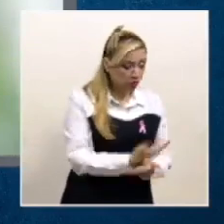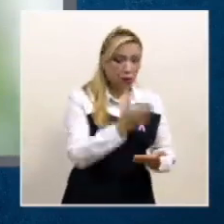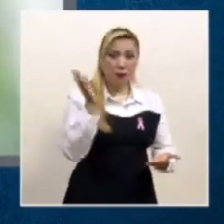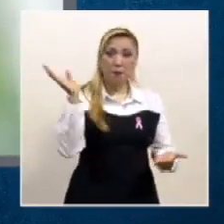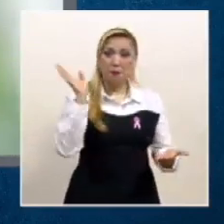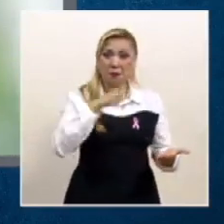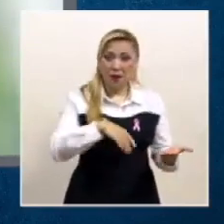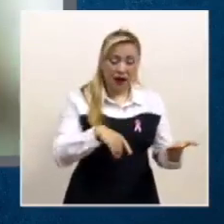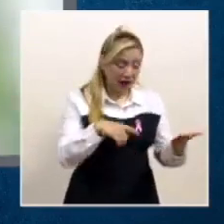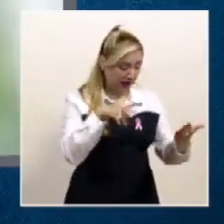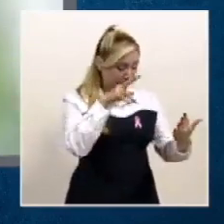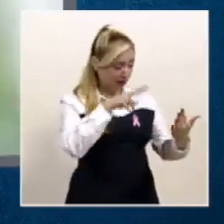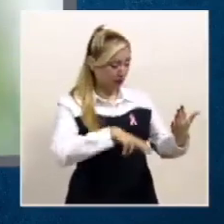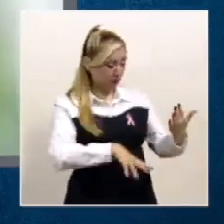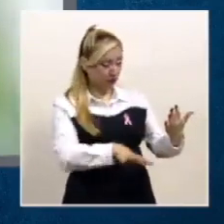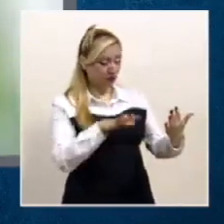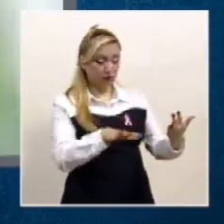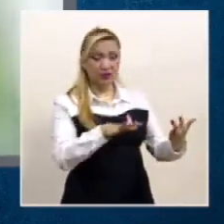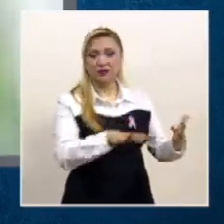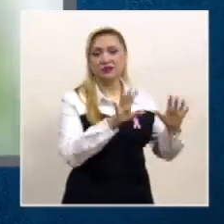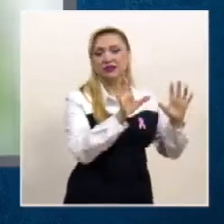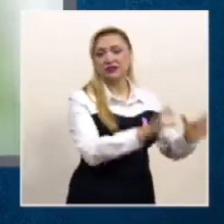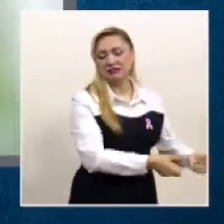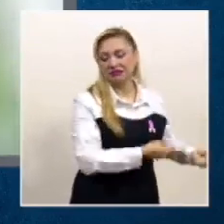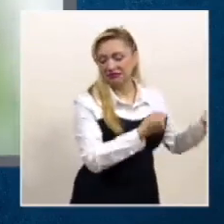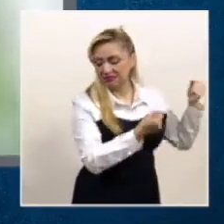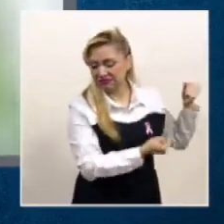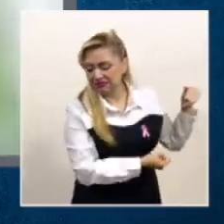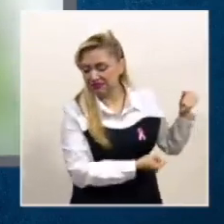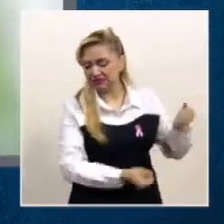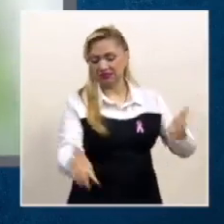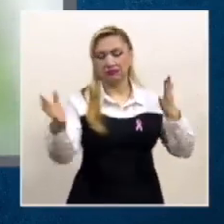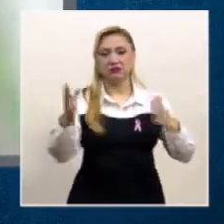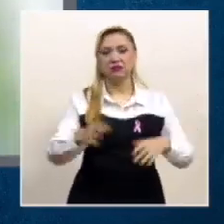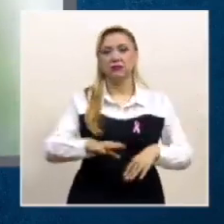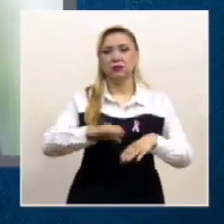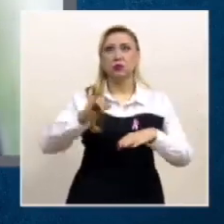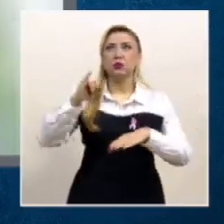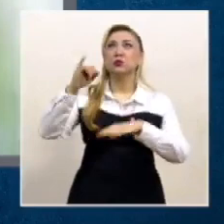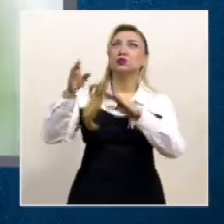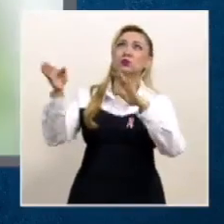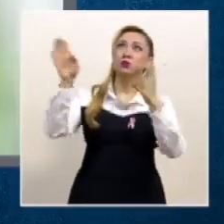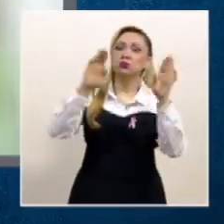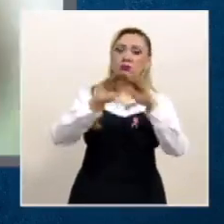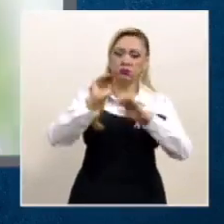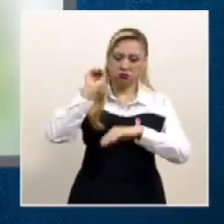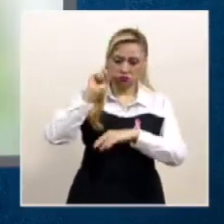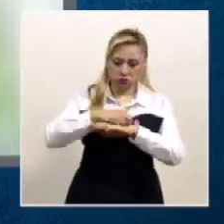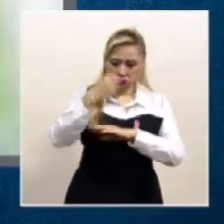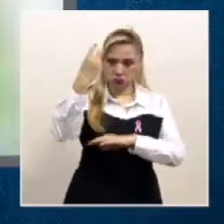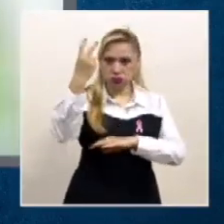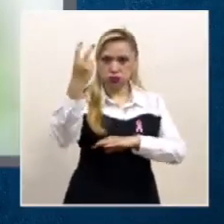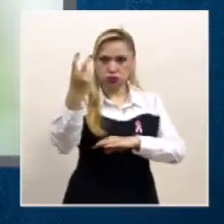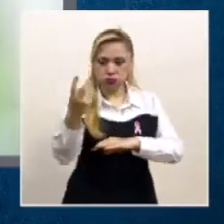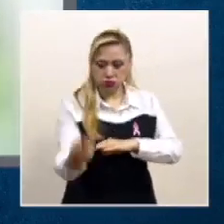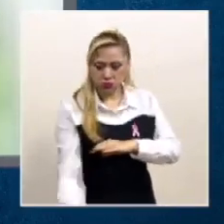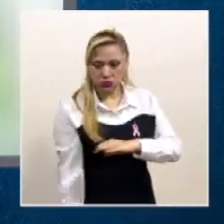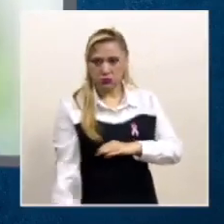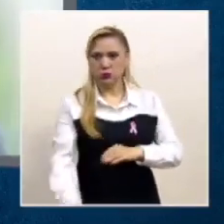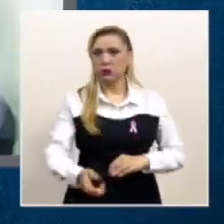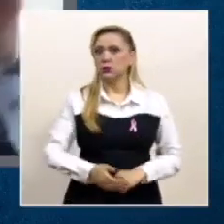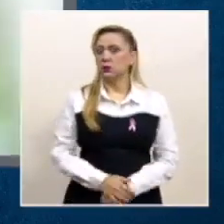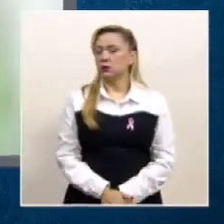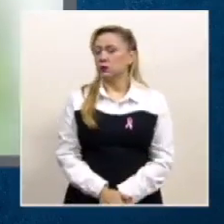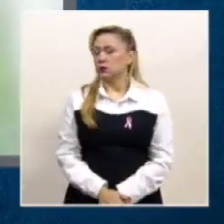una visible déficit funcional o discapacidad, y bueno, los arrojaban al monte Taygeto, ¿no?